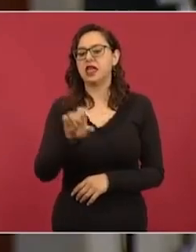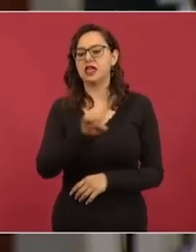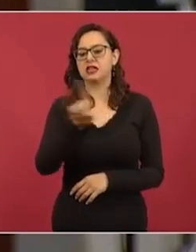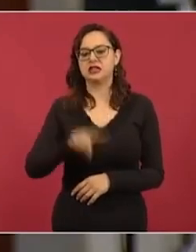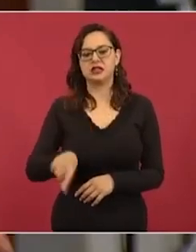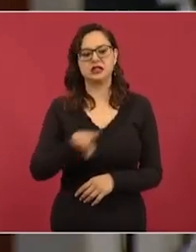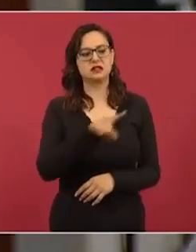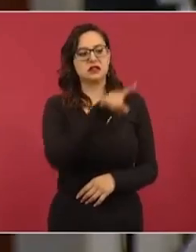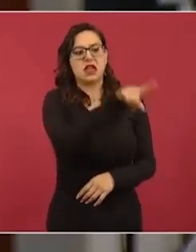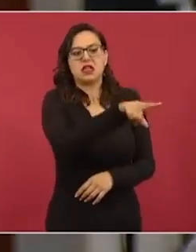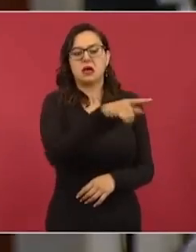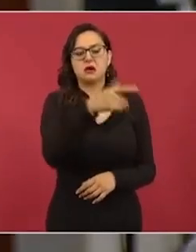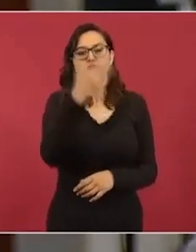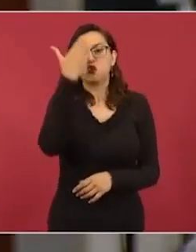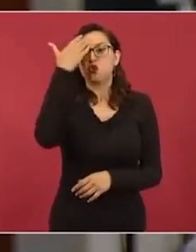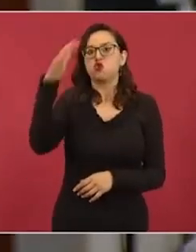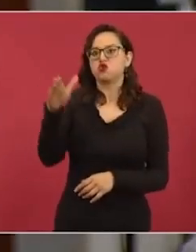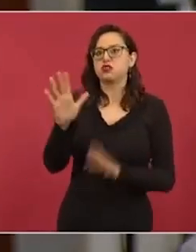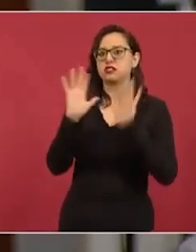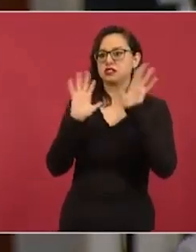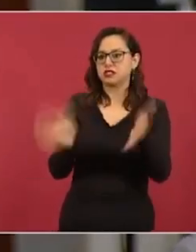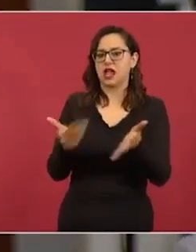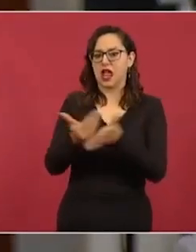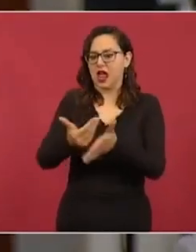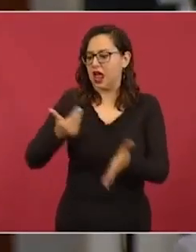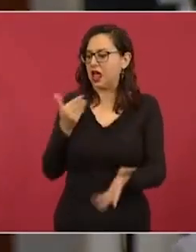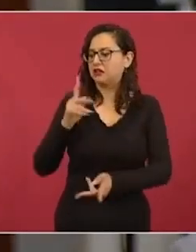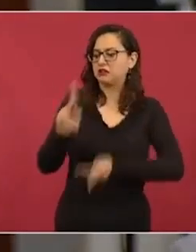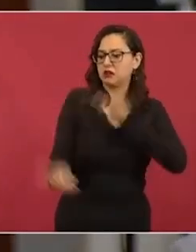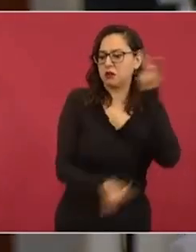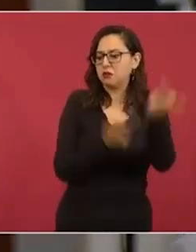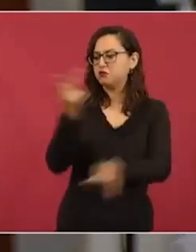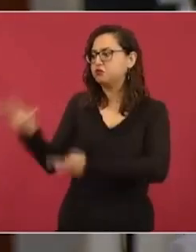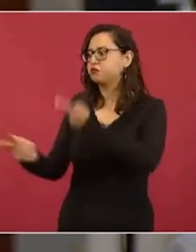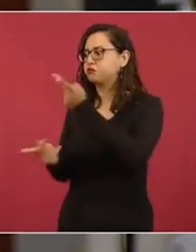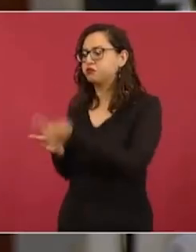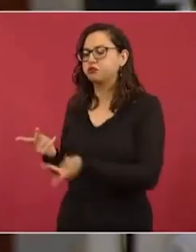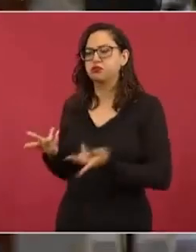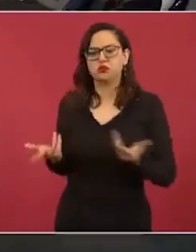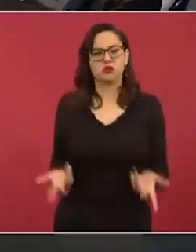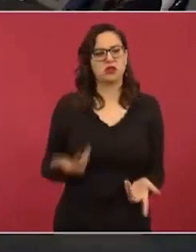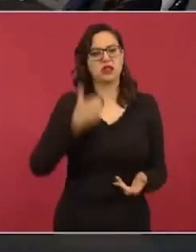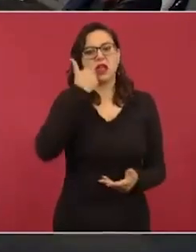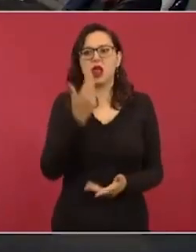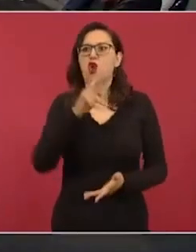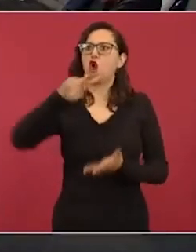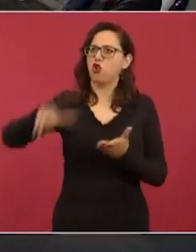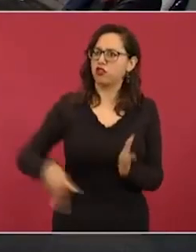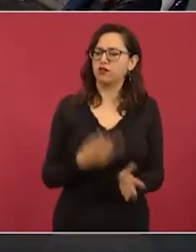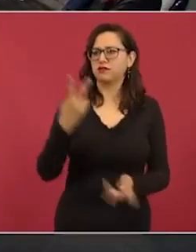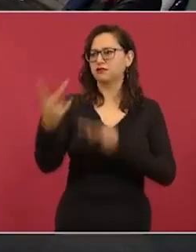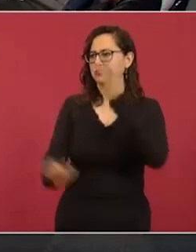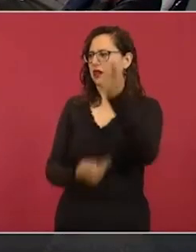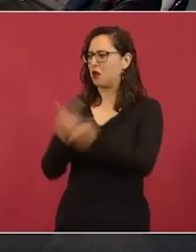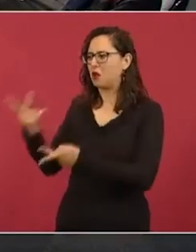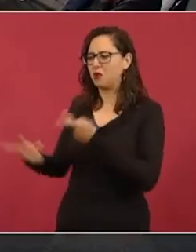otra consulta y no sé qué tanto. Y también, ya por último, para no